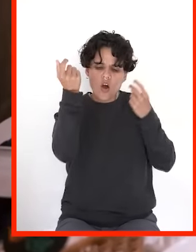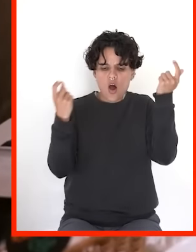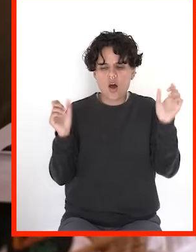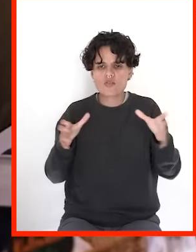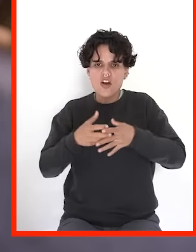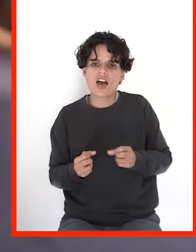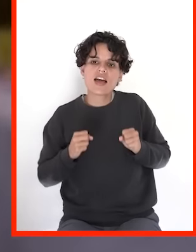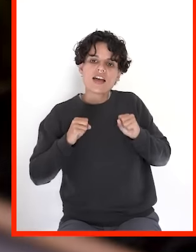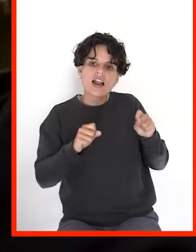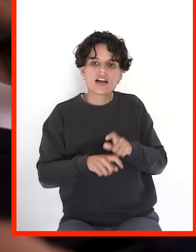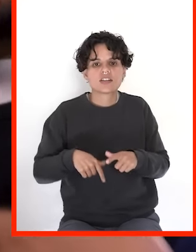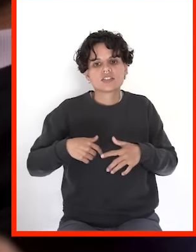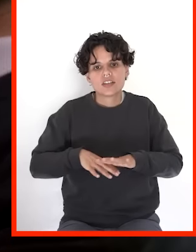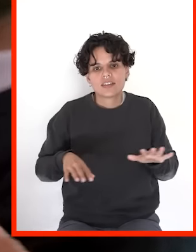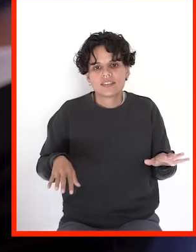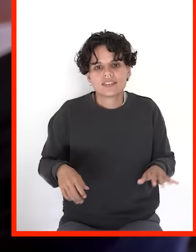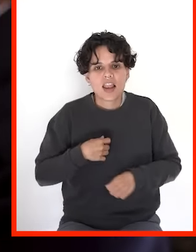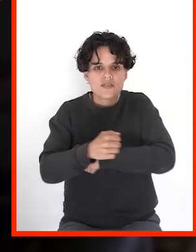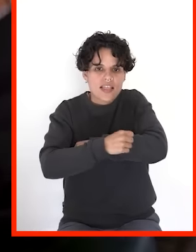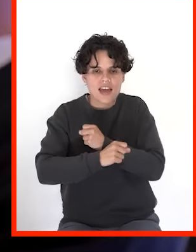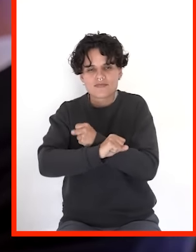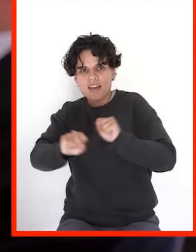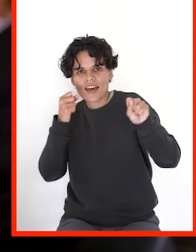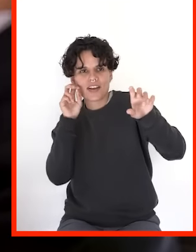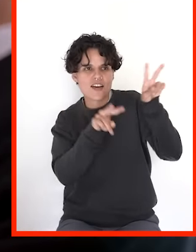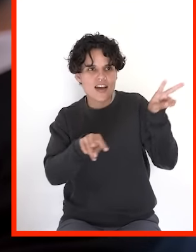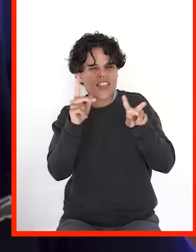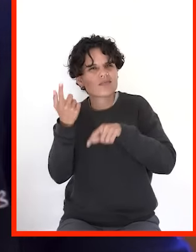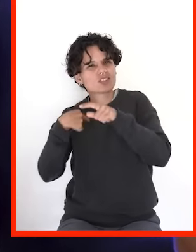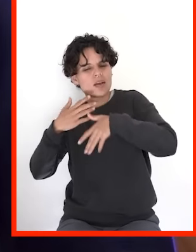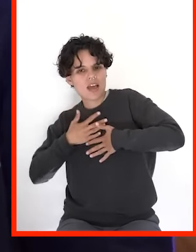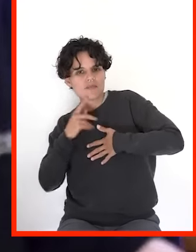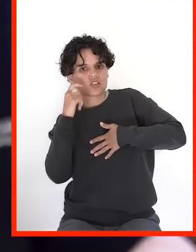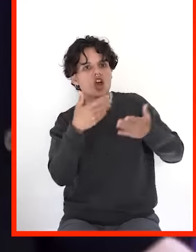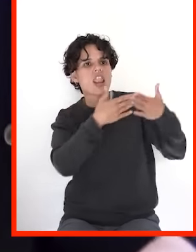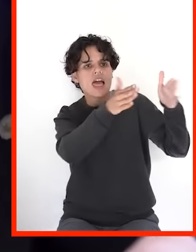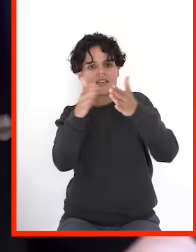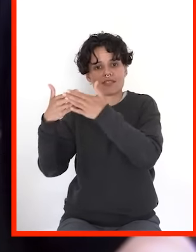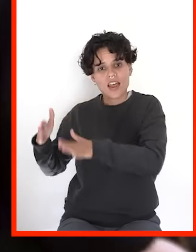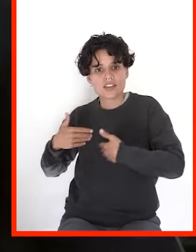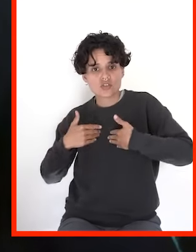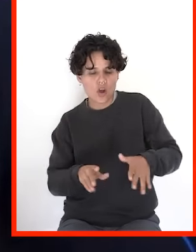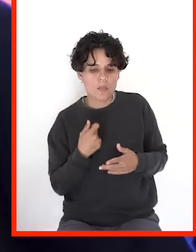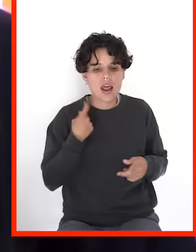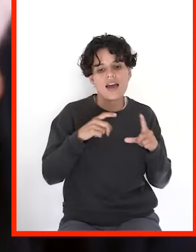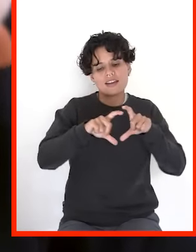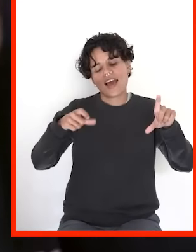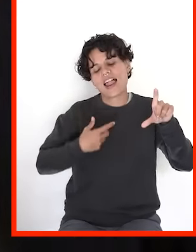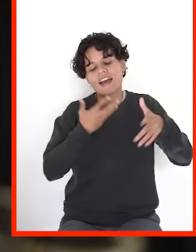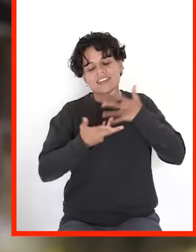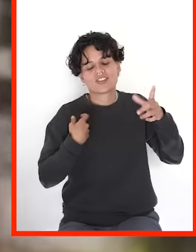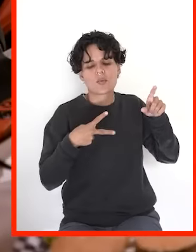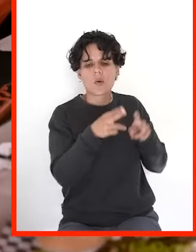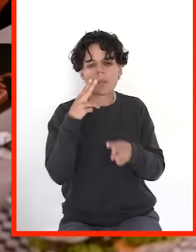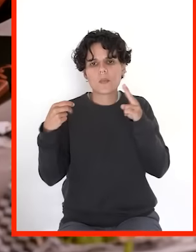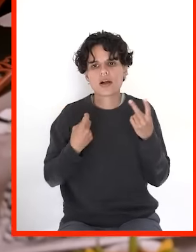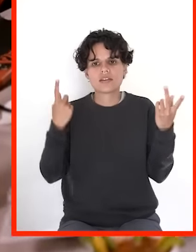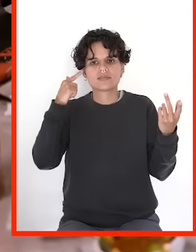seno, miro la ventana, no tengo trama, solo este dos libres como el lama, cortando métricas con la katana, soltando flama en el